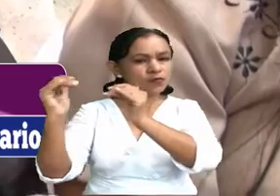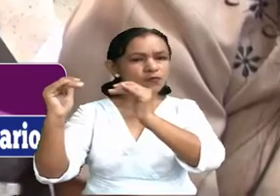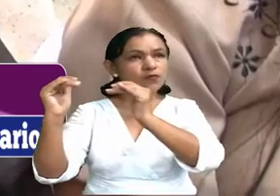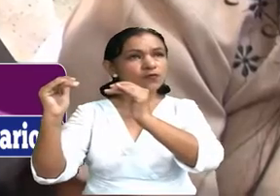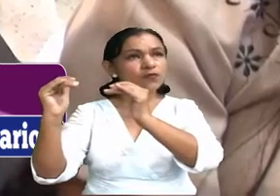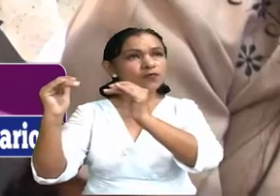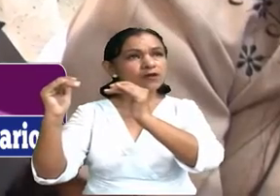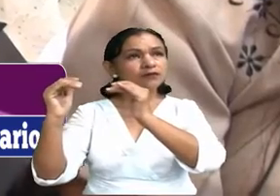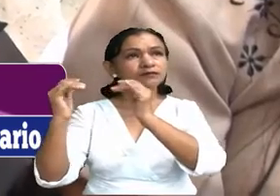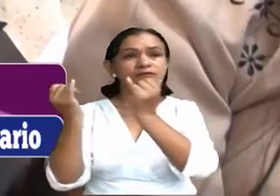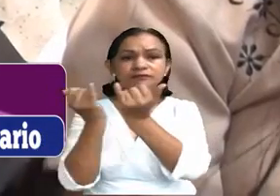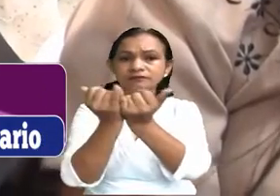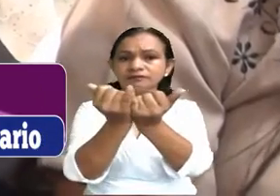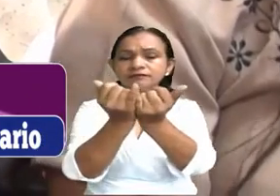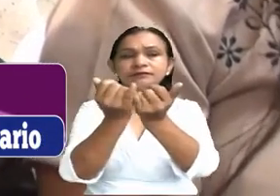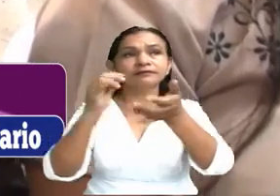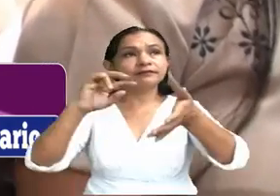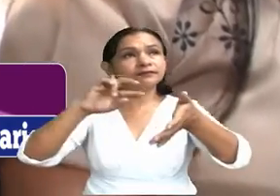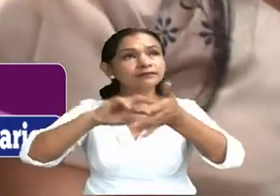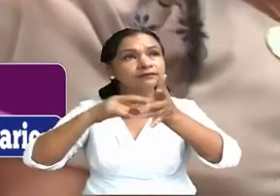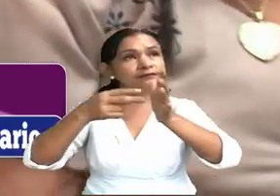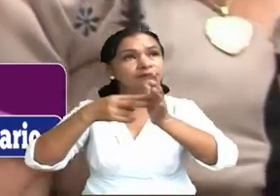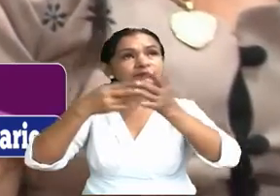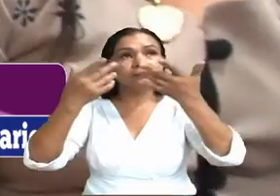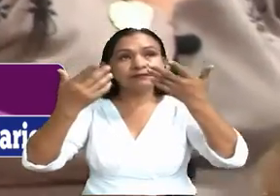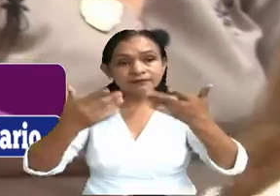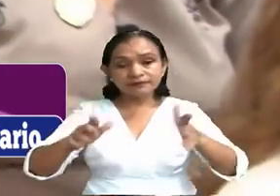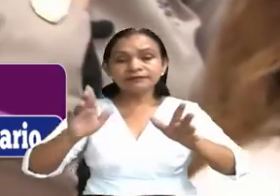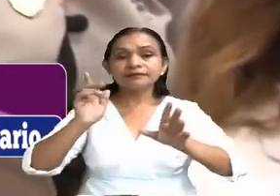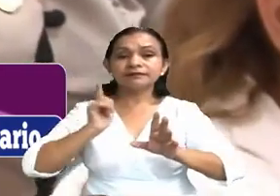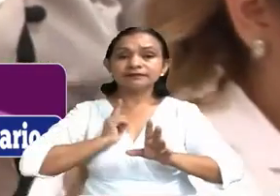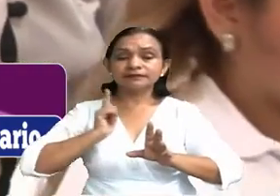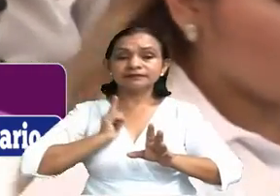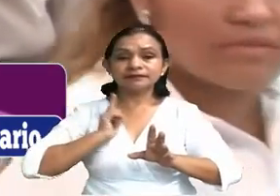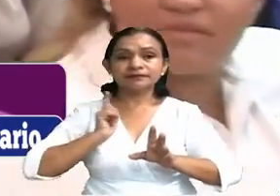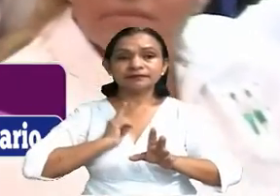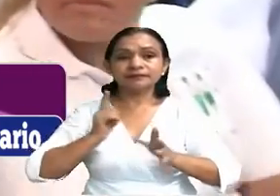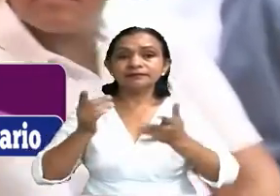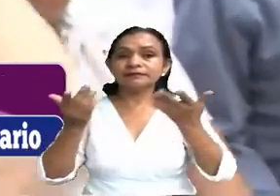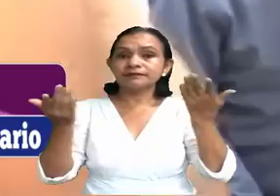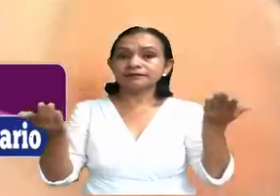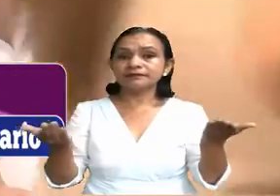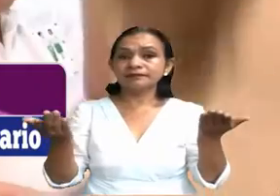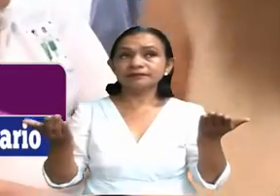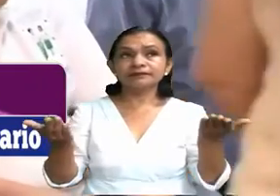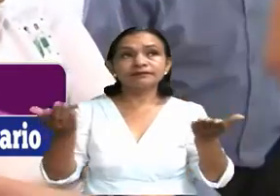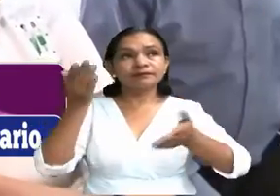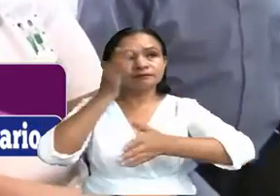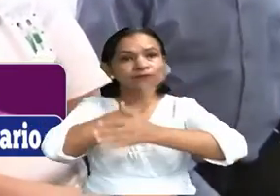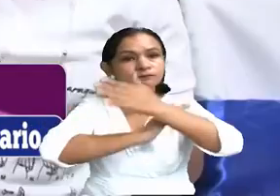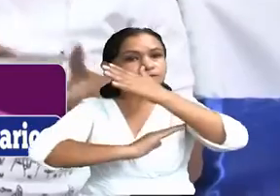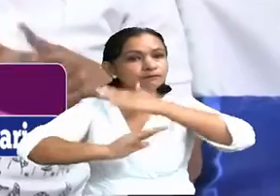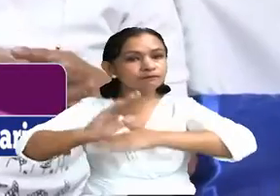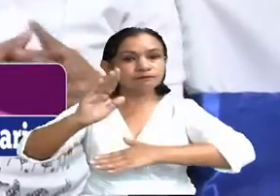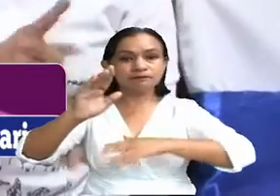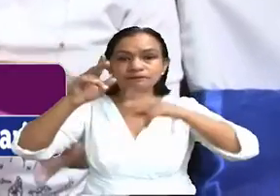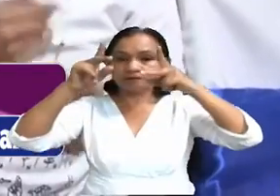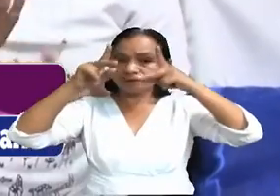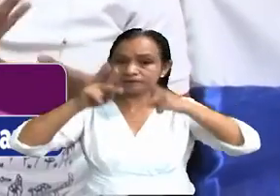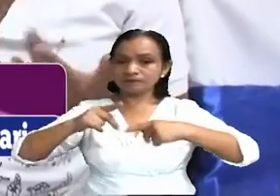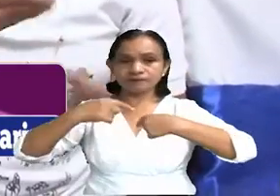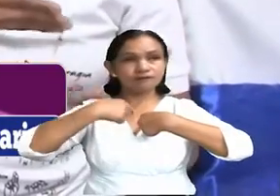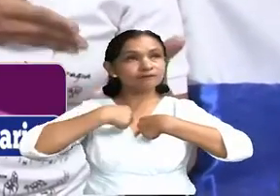desde esa perspectiva es que se ha llegado a la conclusión de que la discapacidad no está en la